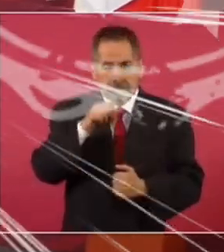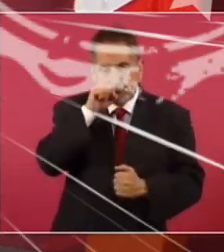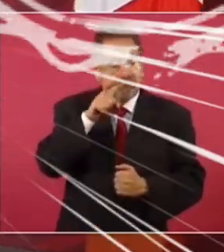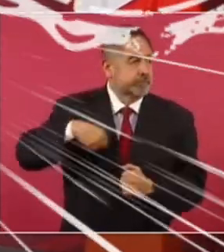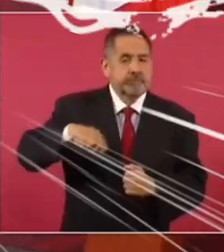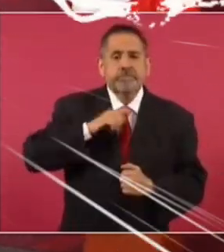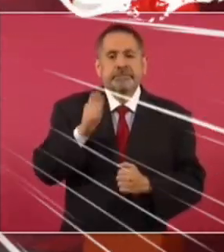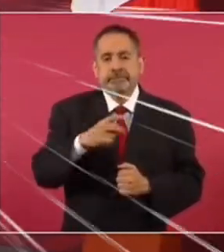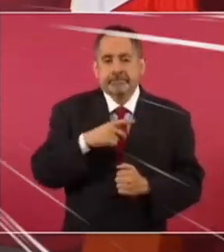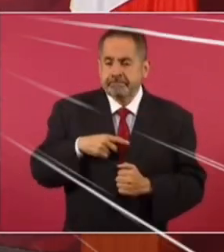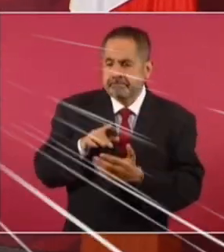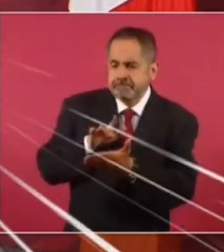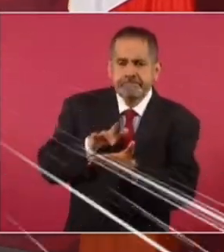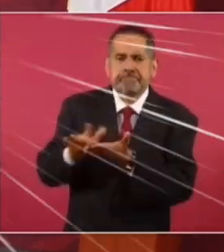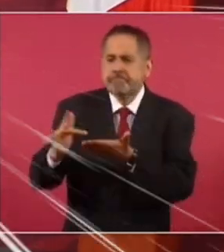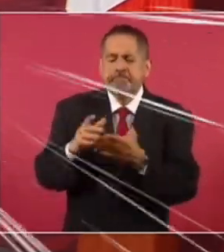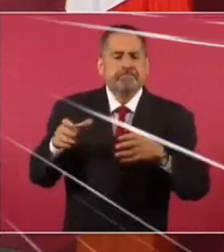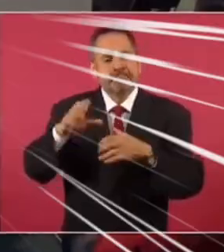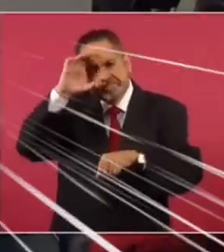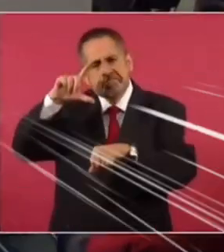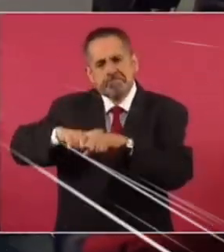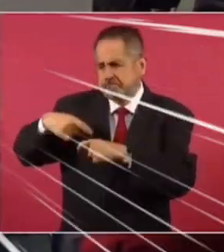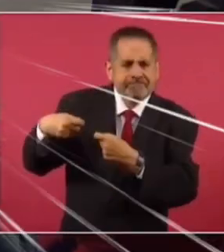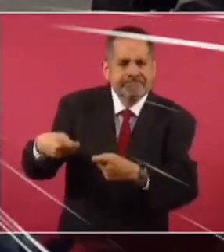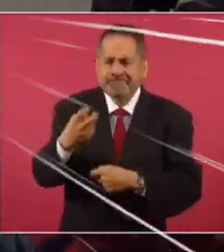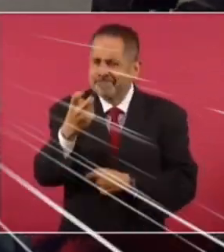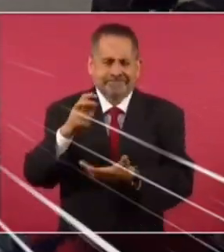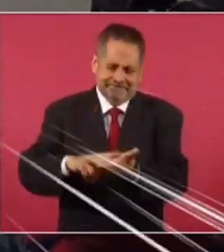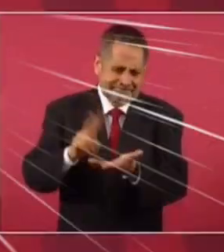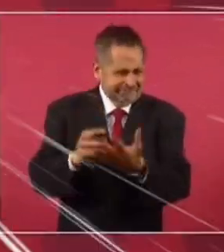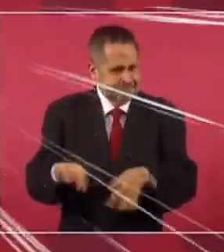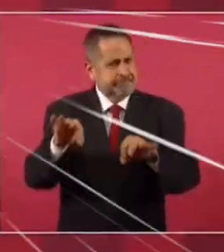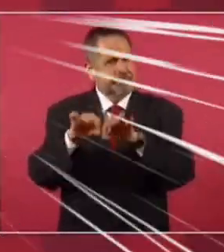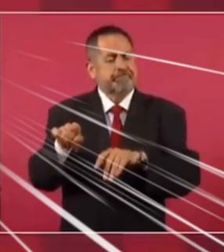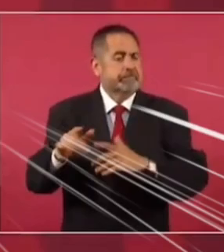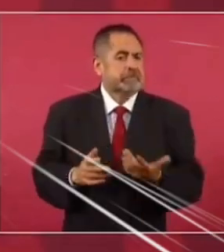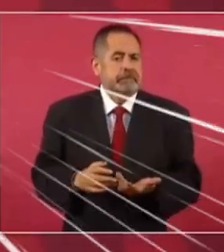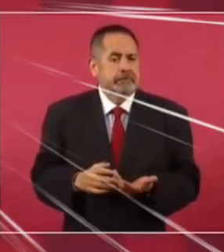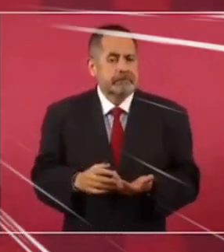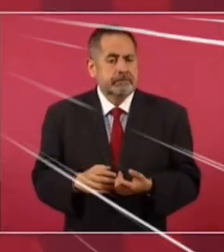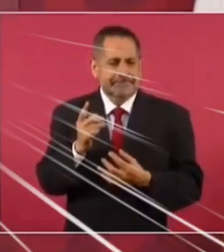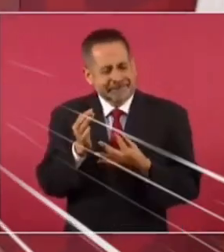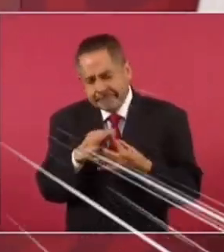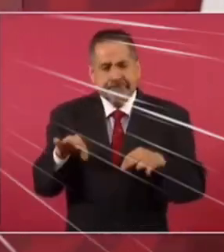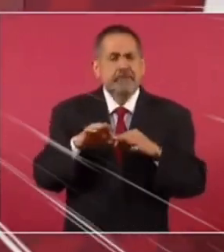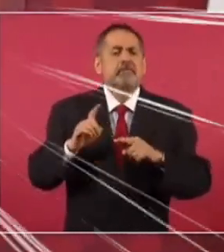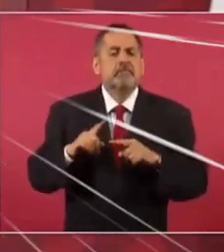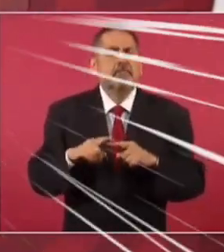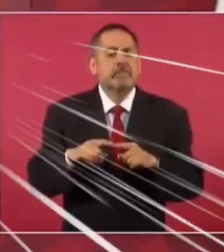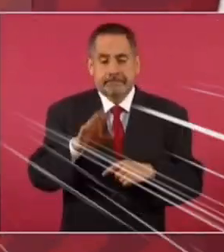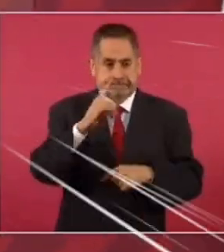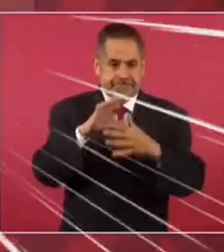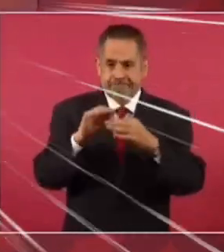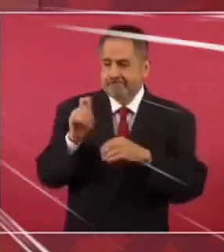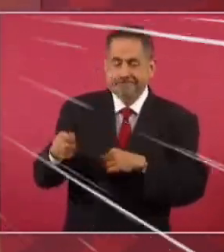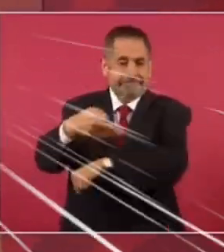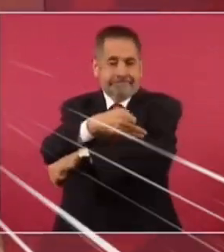Nosotros tenemos que apoyarnos mucho en nuestros valores culturales, en la importancia que tiene una institución que es